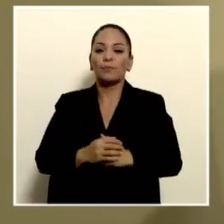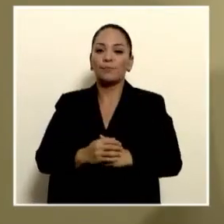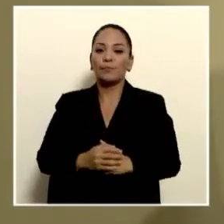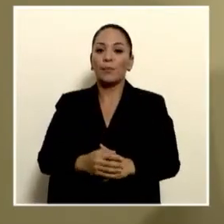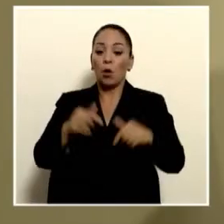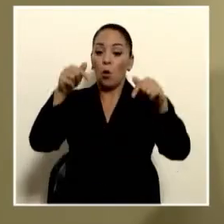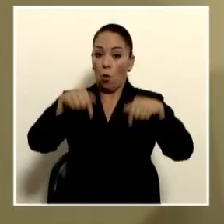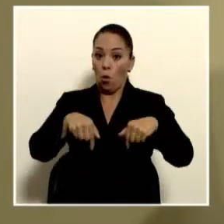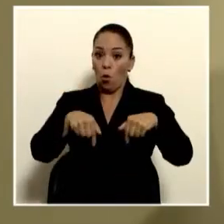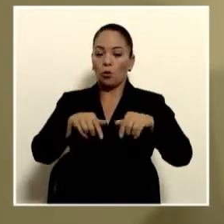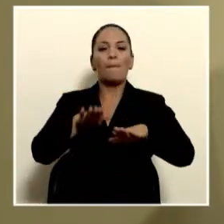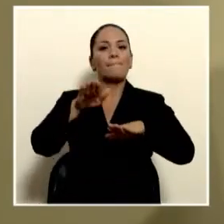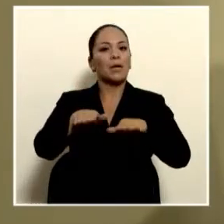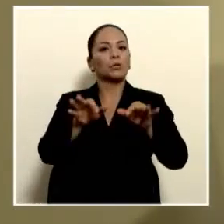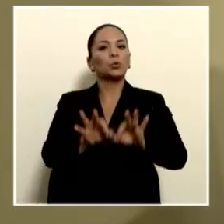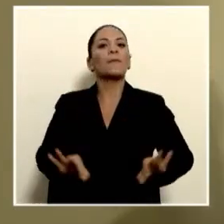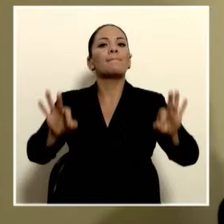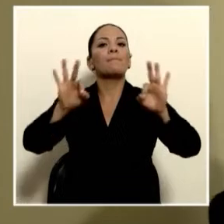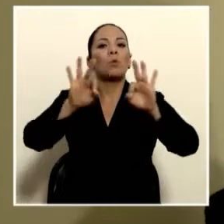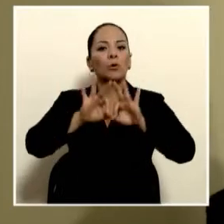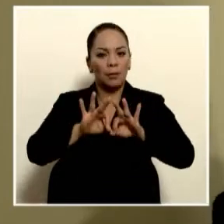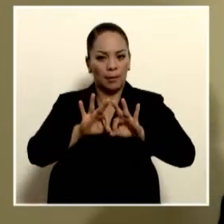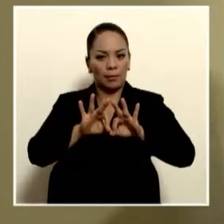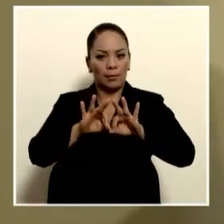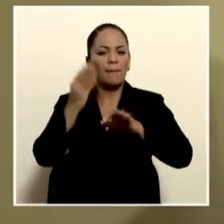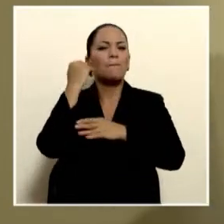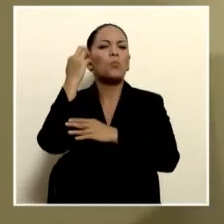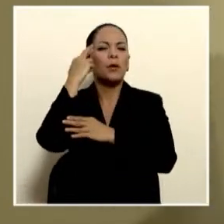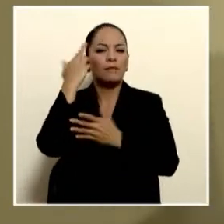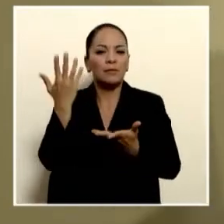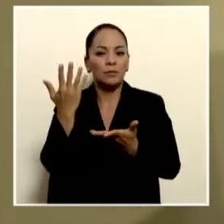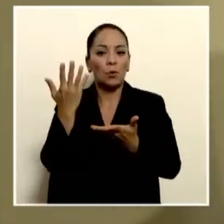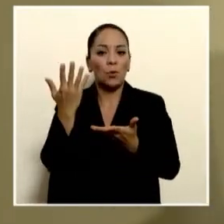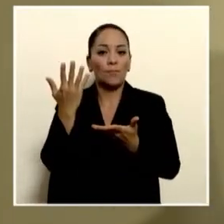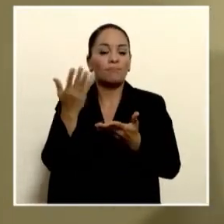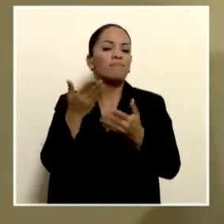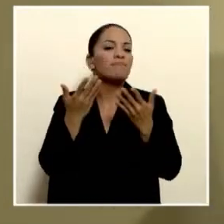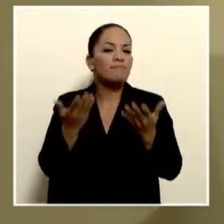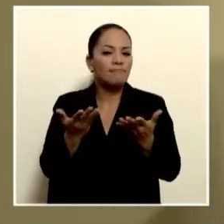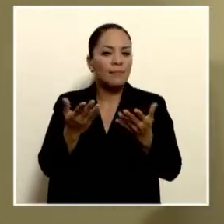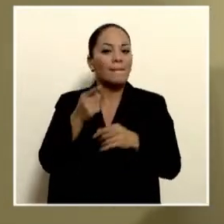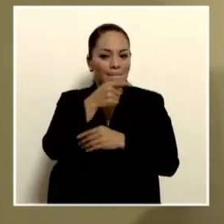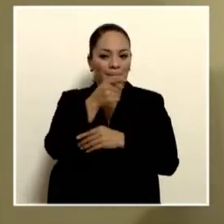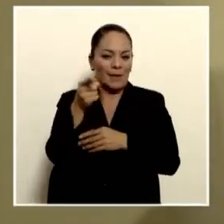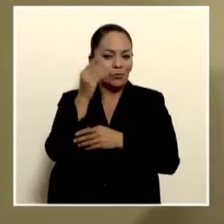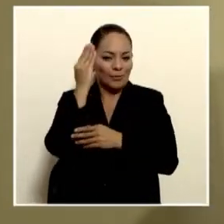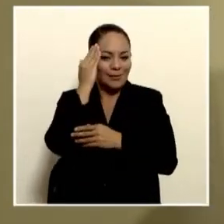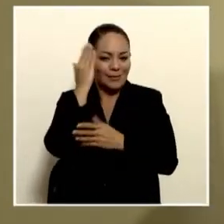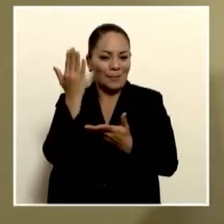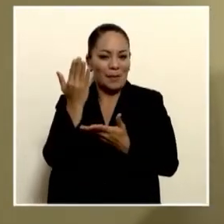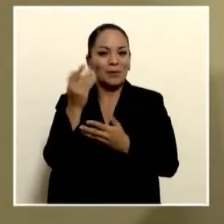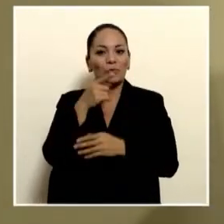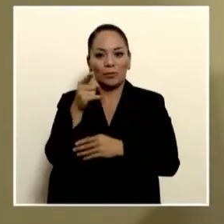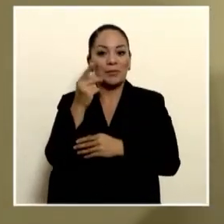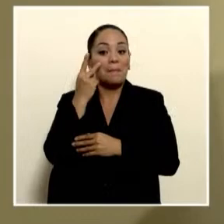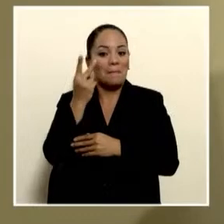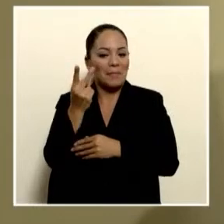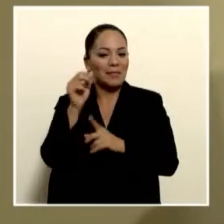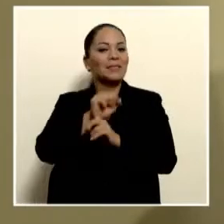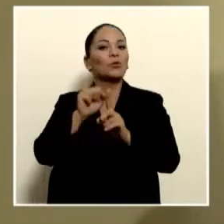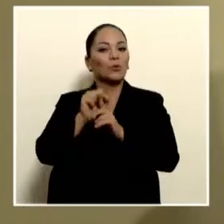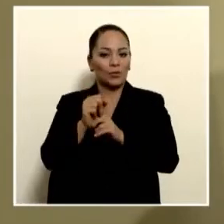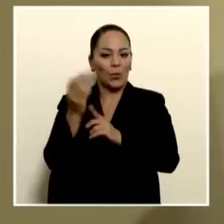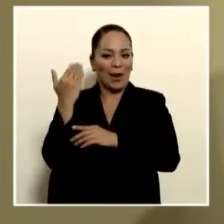paso importante. ¿Por qué? Porque resulta, para que la gente vea cómo ha estado esta cosa